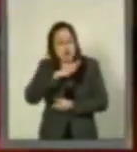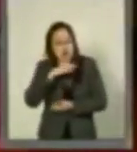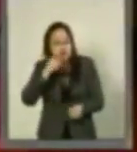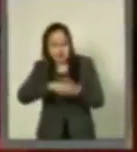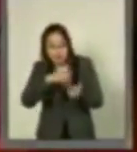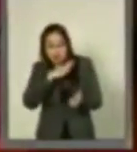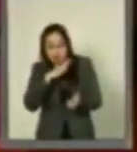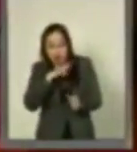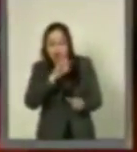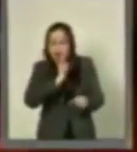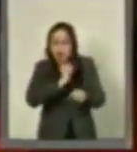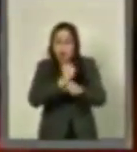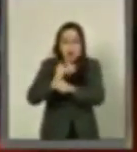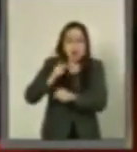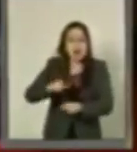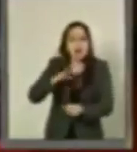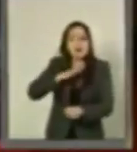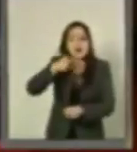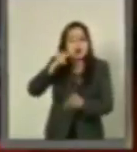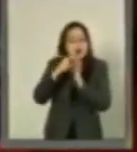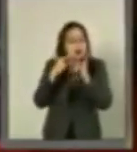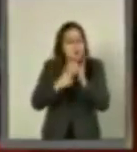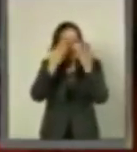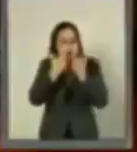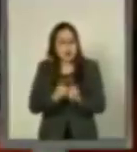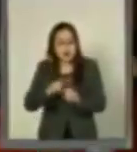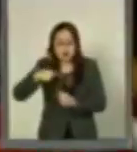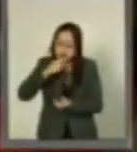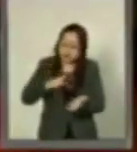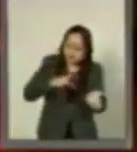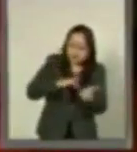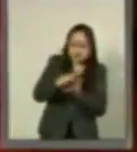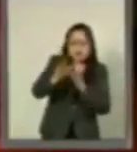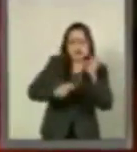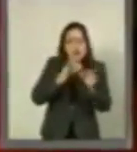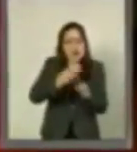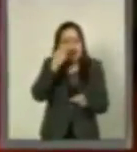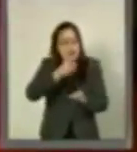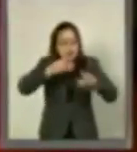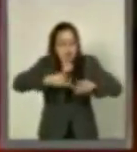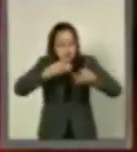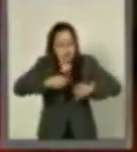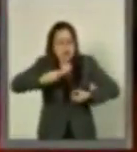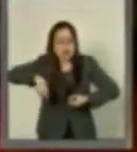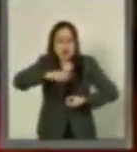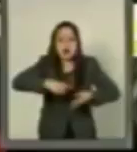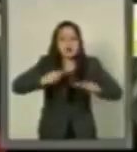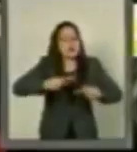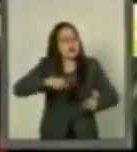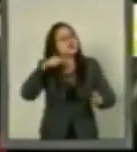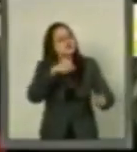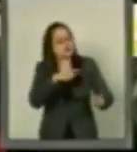ningún protocolo y procedimiento. Hoy son unidades reconocidas por la propia sociedad civil.